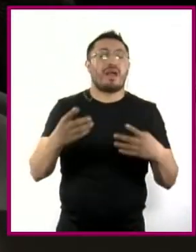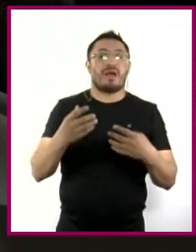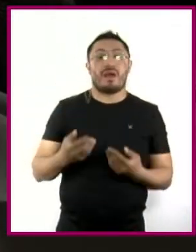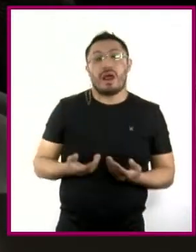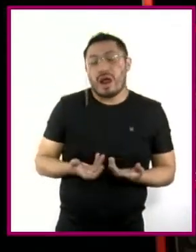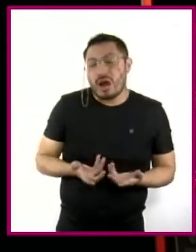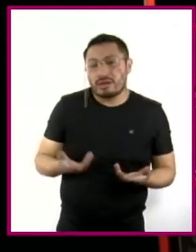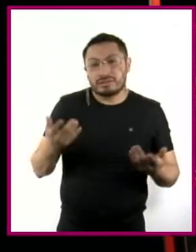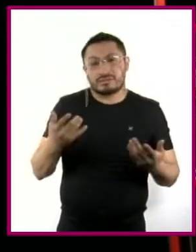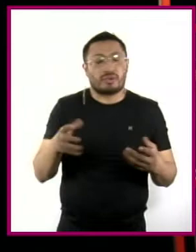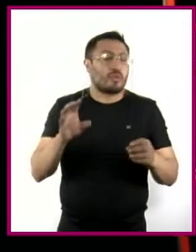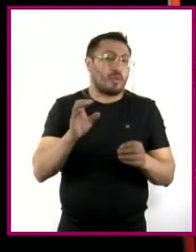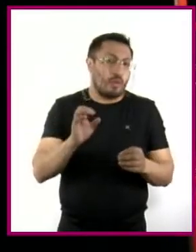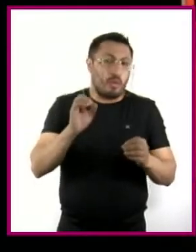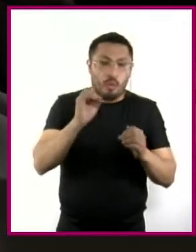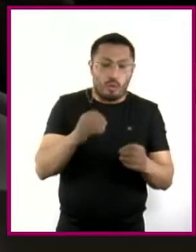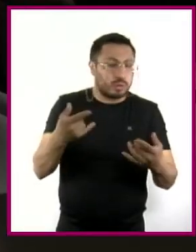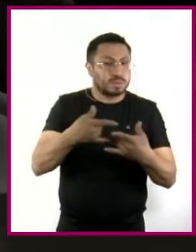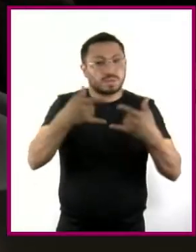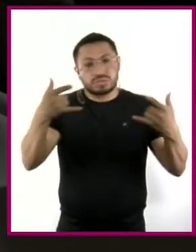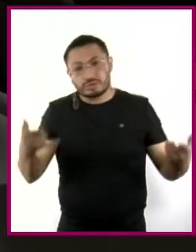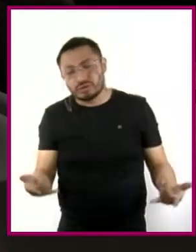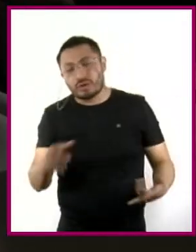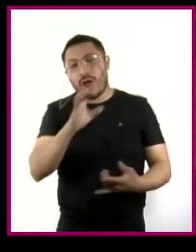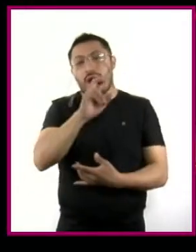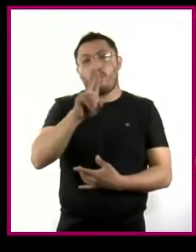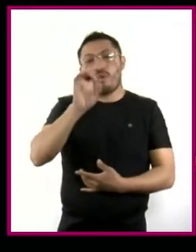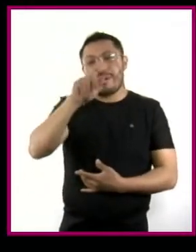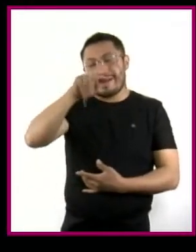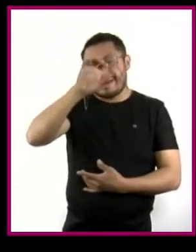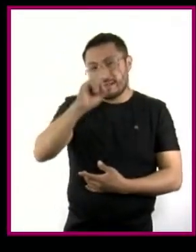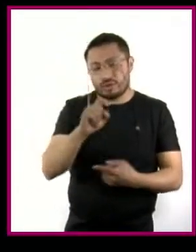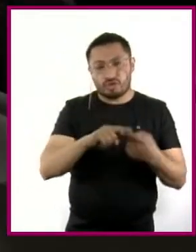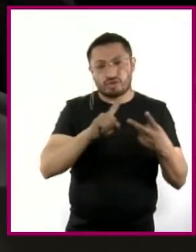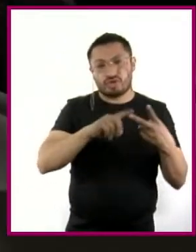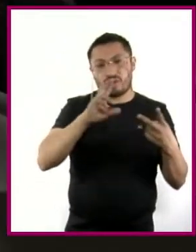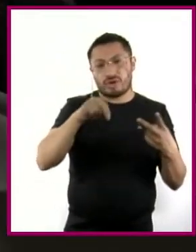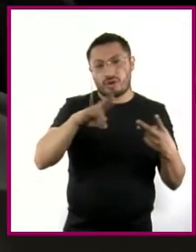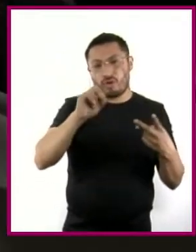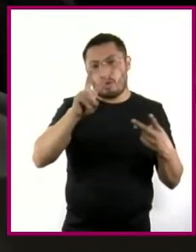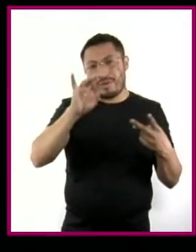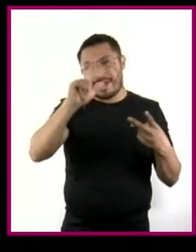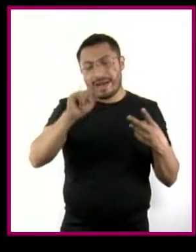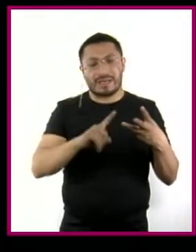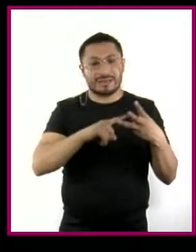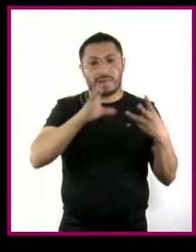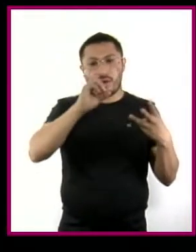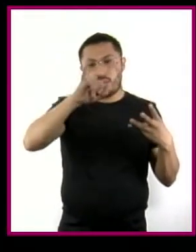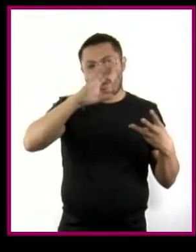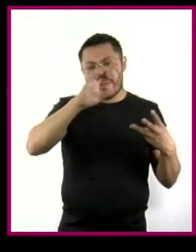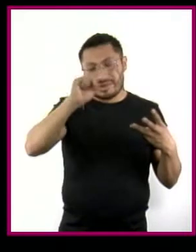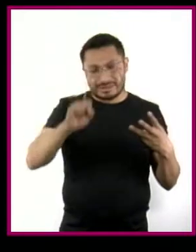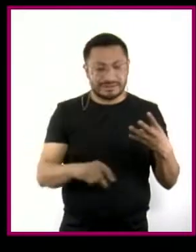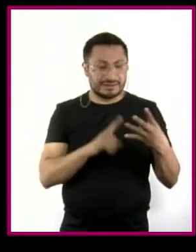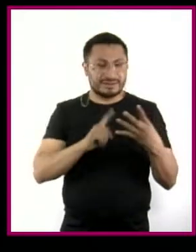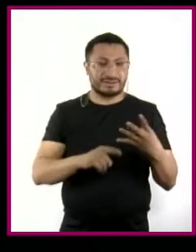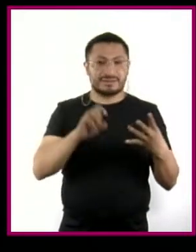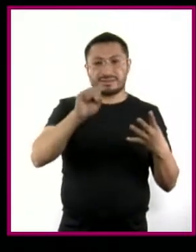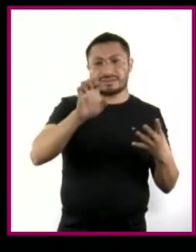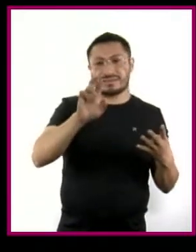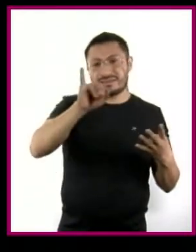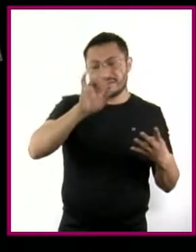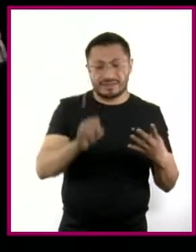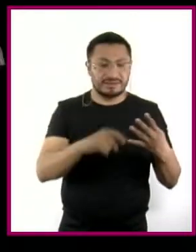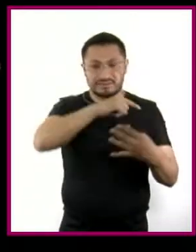de cuentos, novelas, cómics, películas, series y videojuegos cuyos